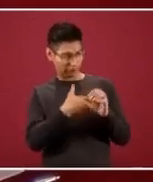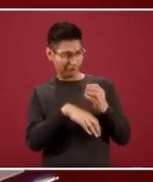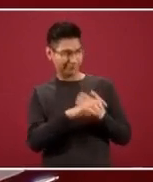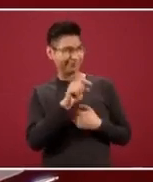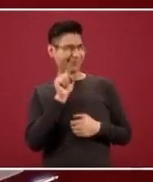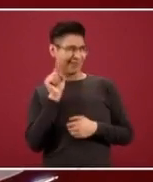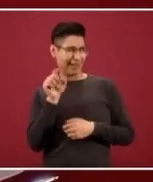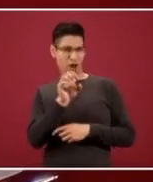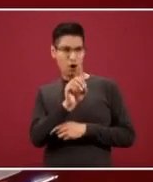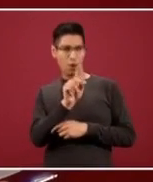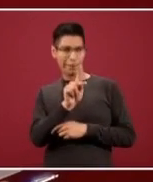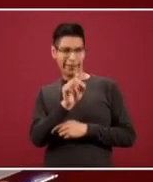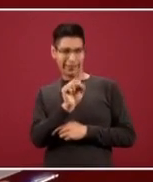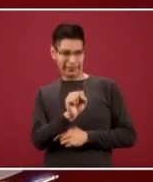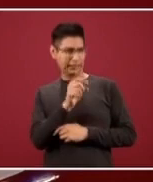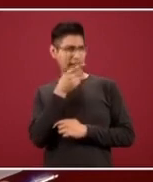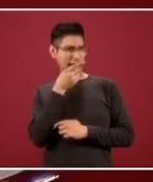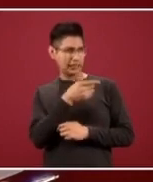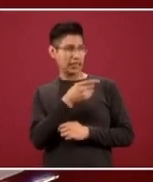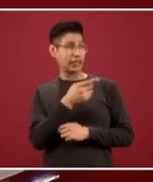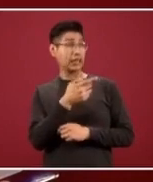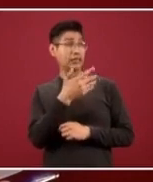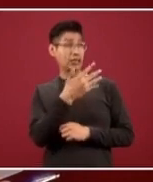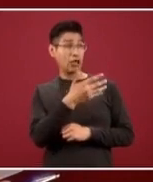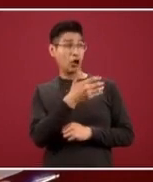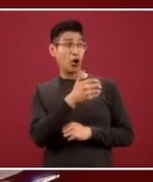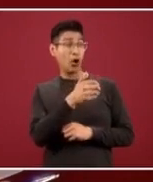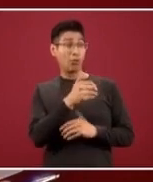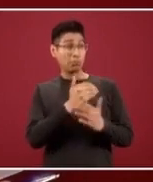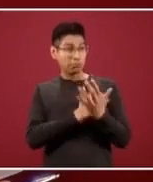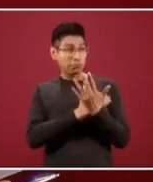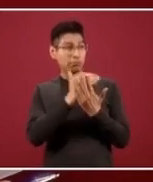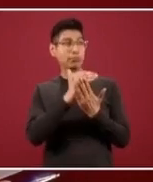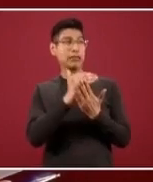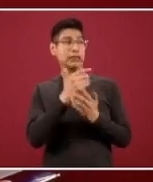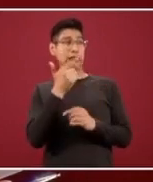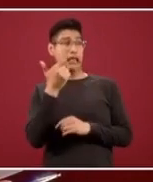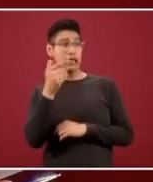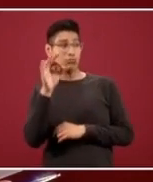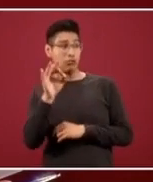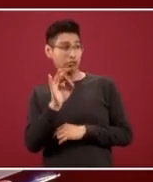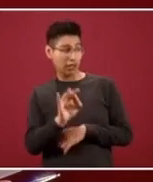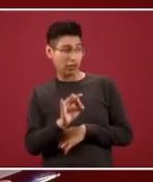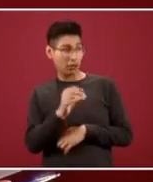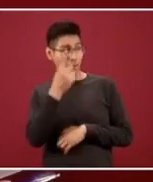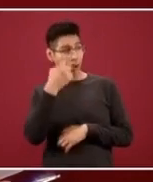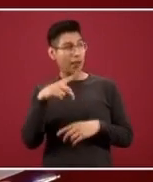elevó del 5 al 7% el riesgo de las personas para